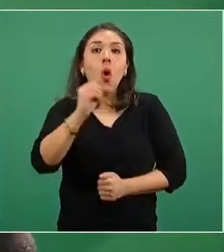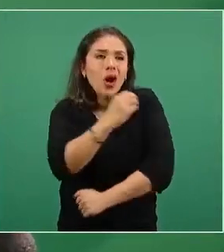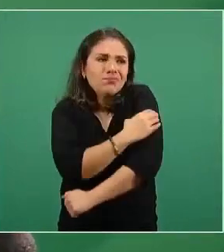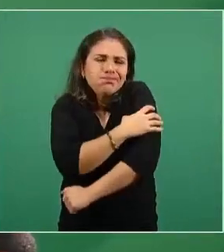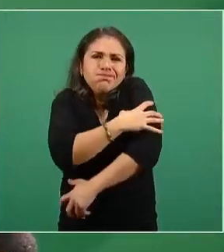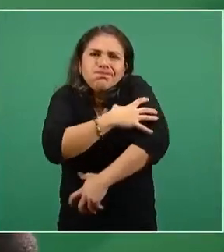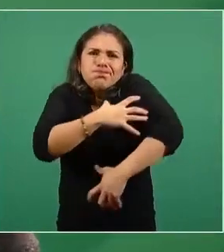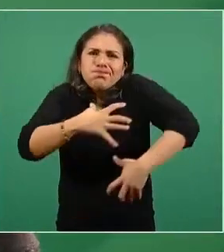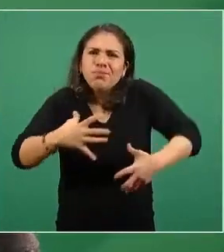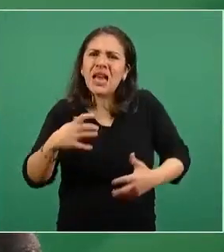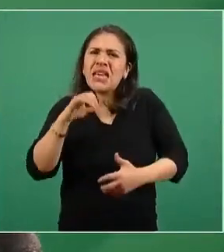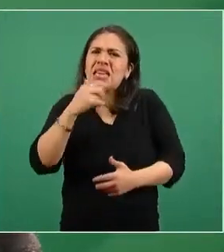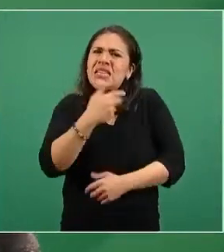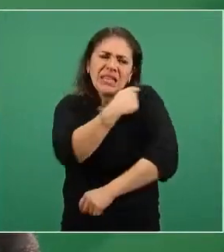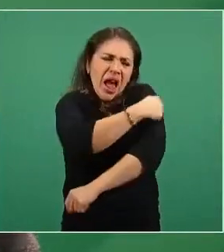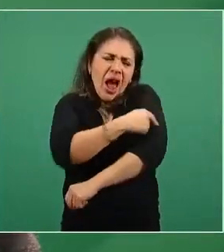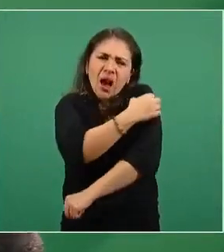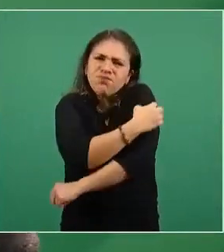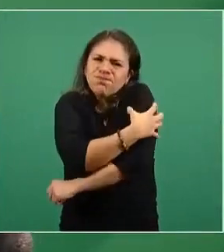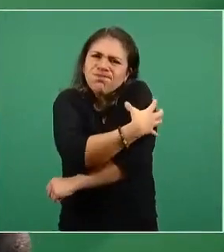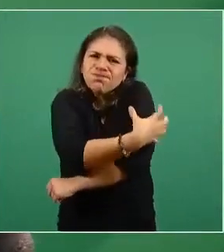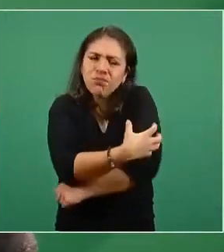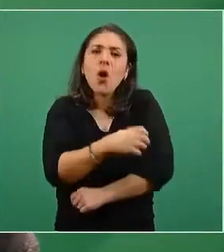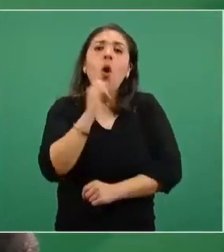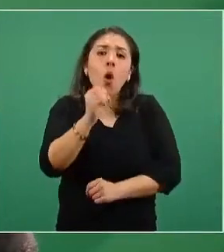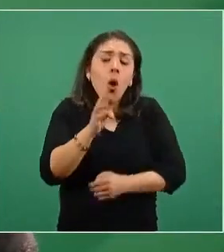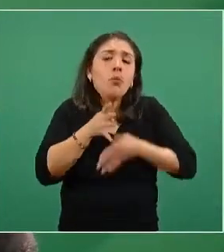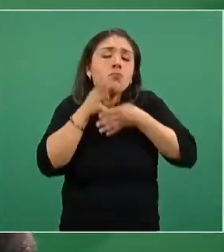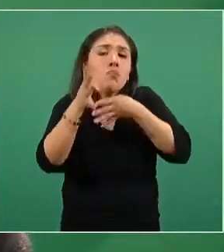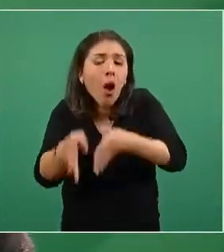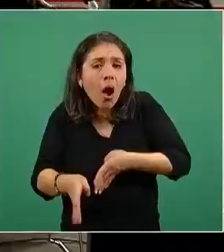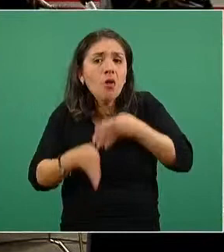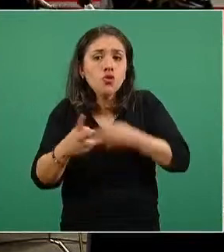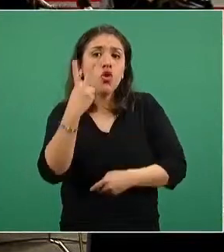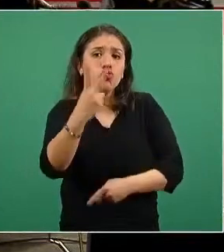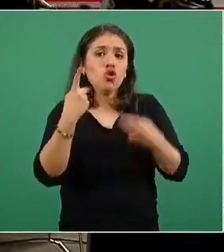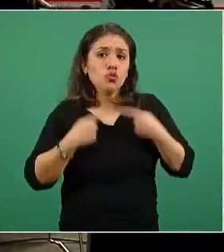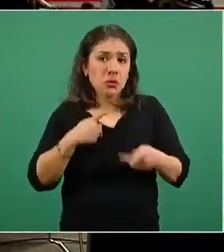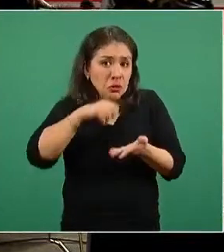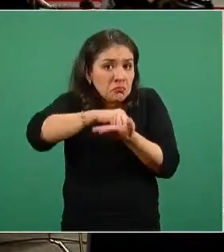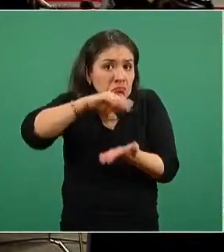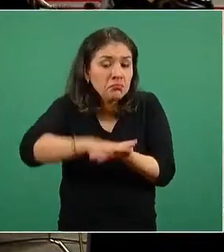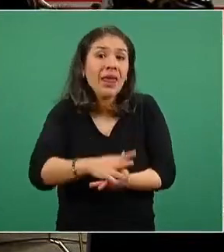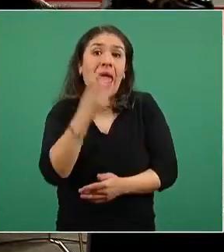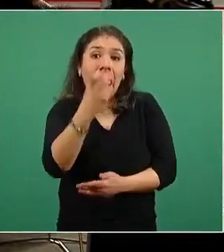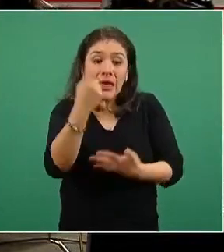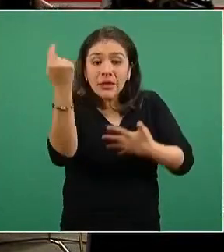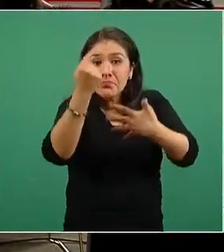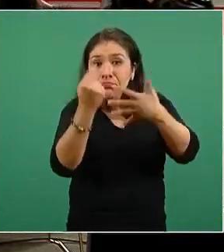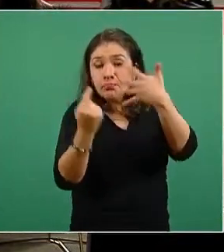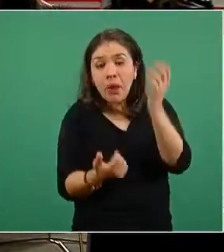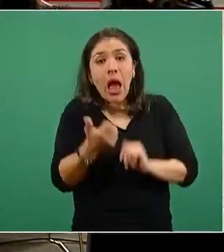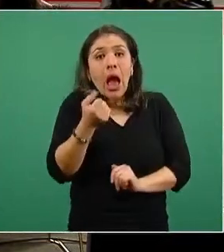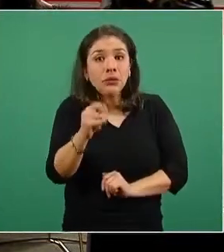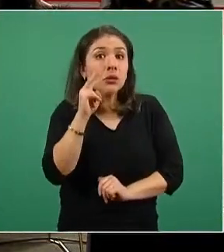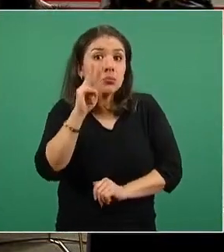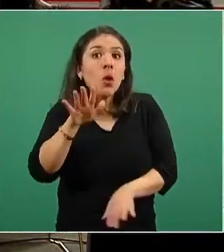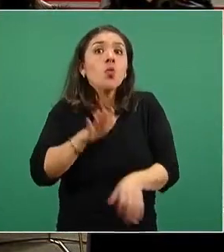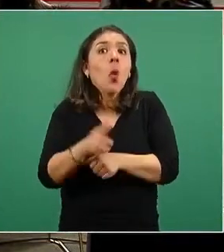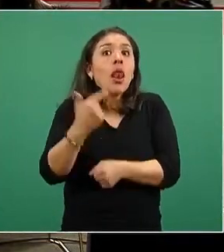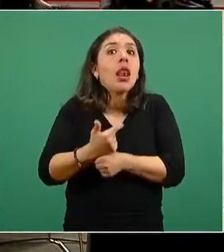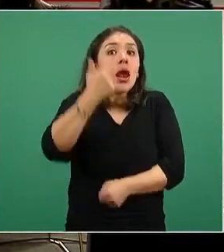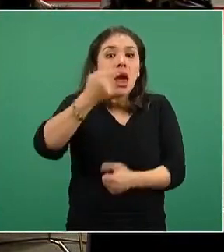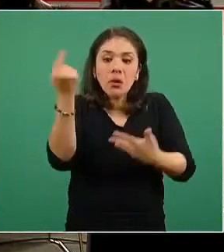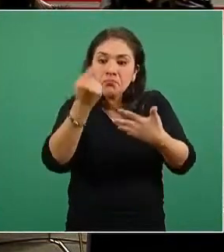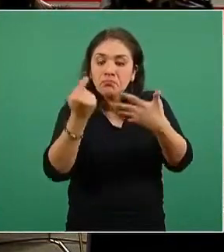hinchazón en el sitio donde se aplicó y vómito en 2 personas. Entonces, este es el repertorio, para que vean ustedes el nivel de gravedad de